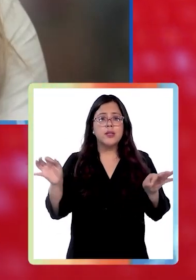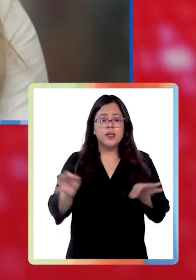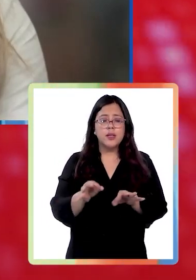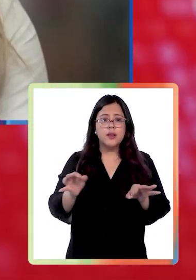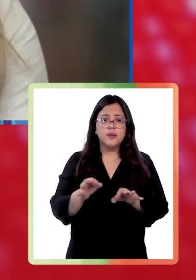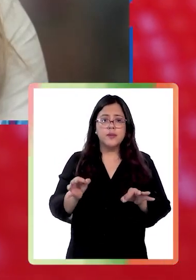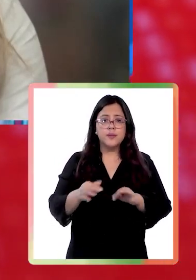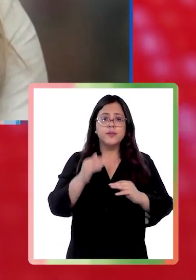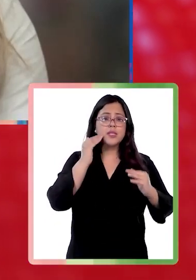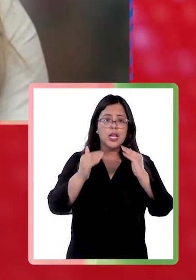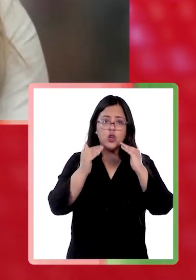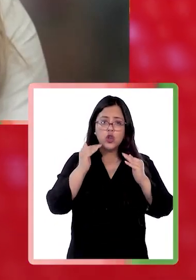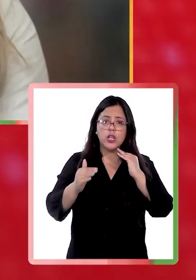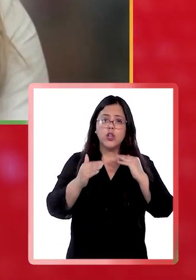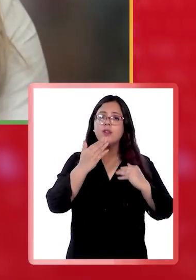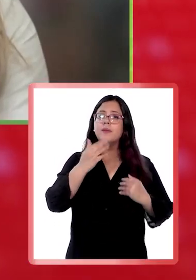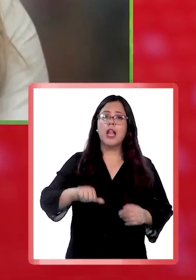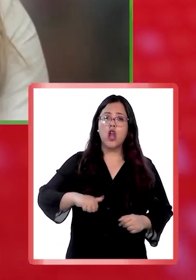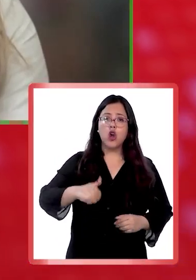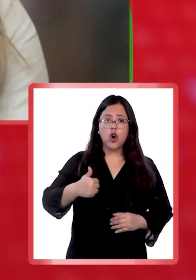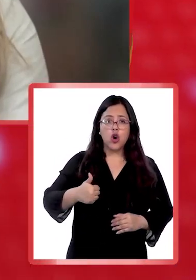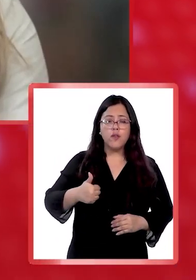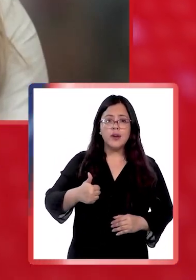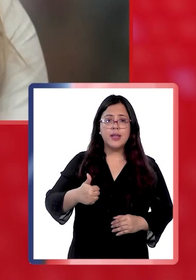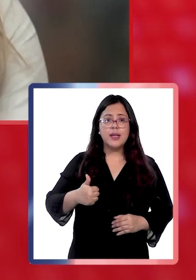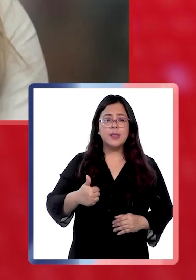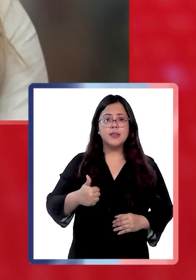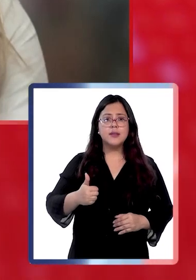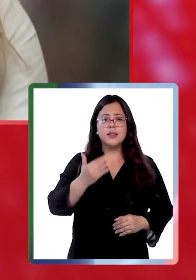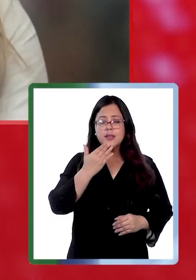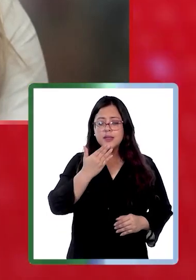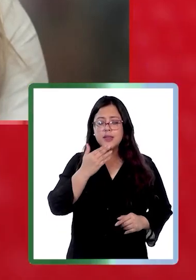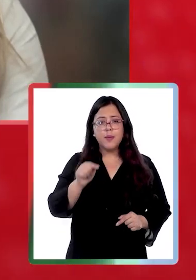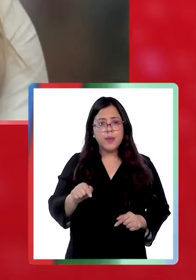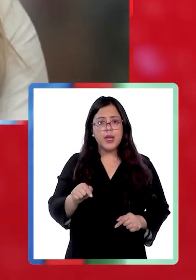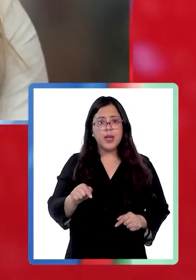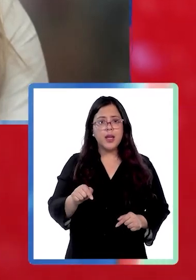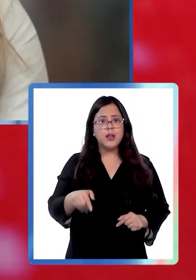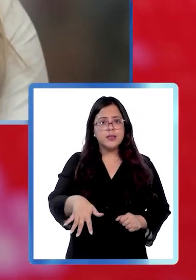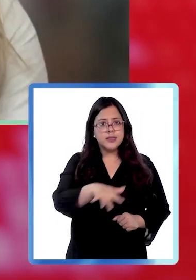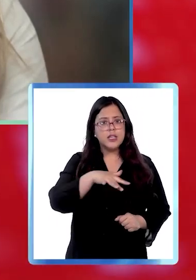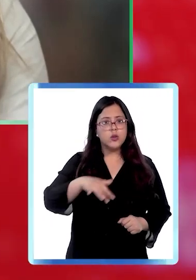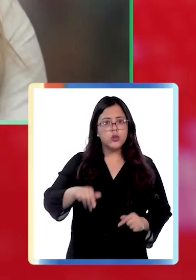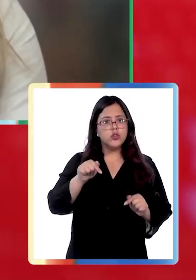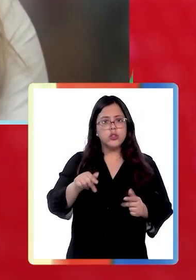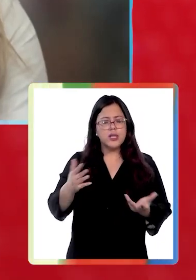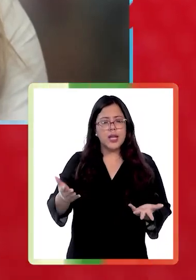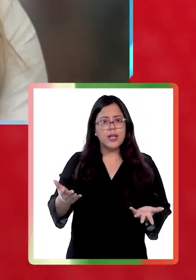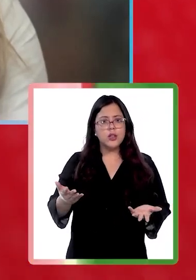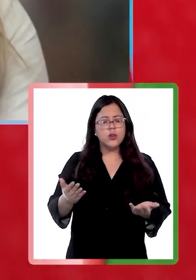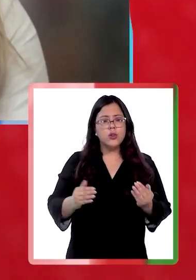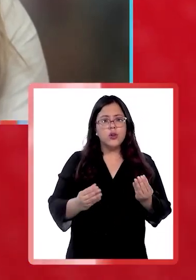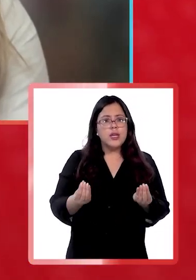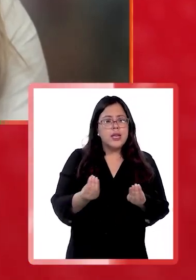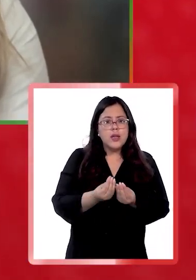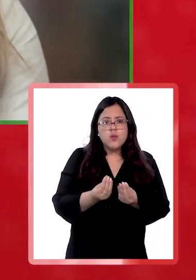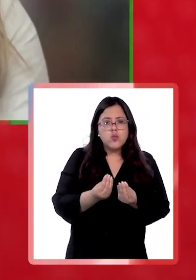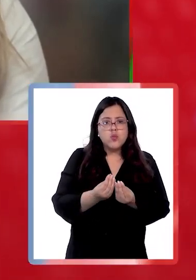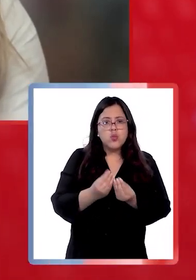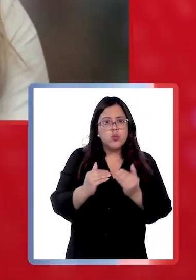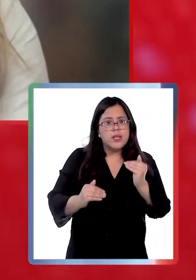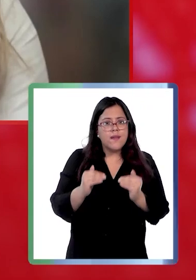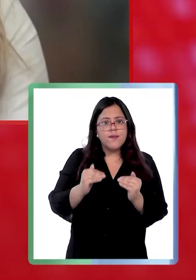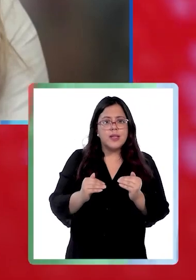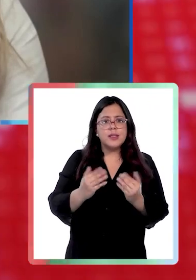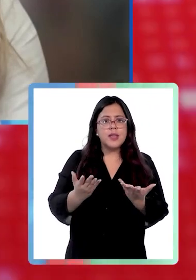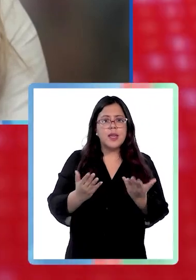es importante detallar que a los niños, a los jóvenes también les producen, les pasan estas situaciones y creo que muchas